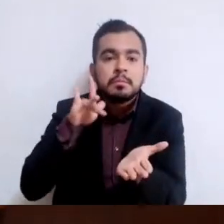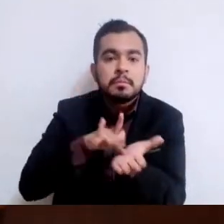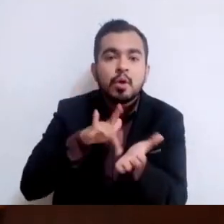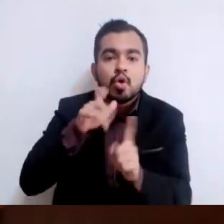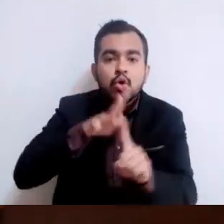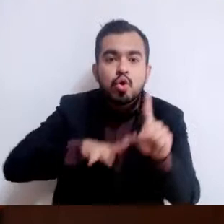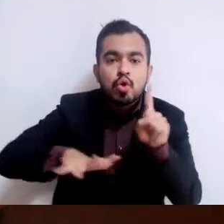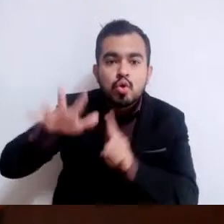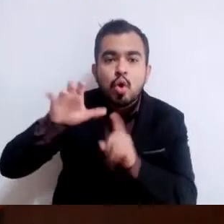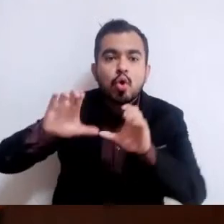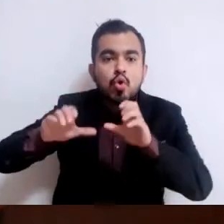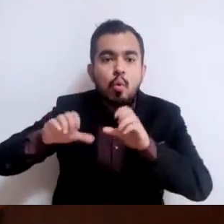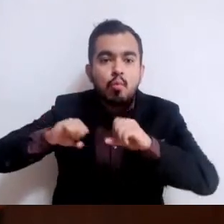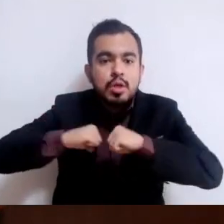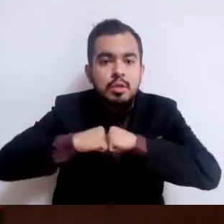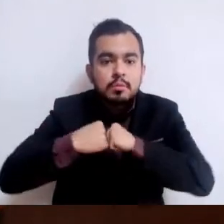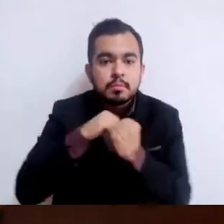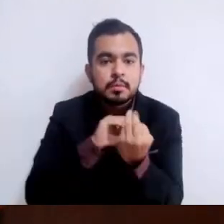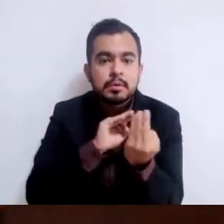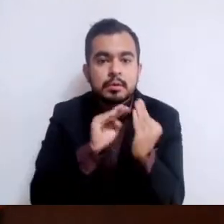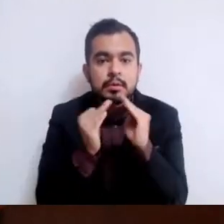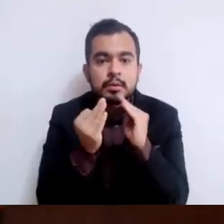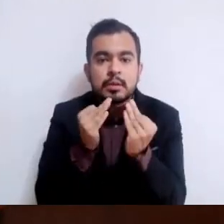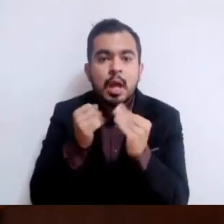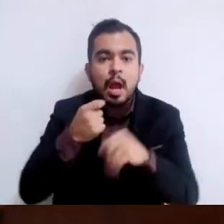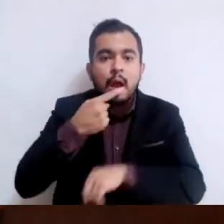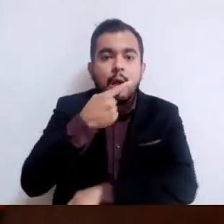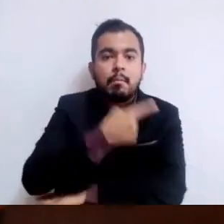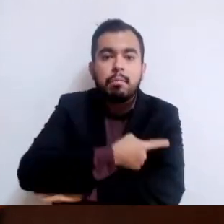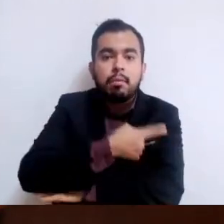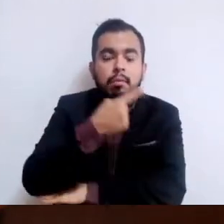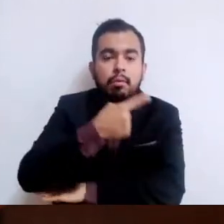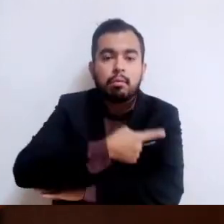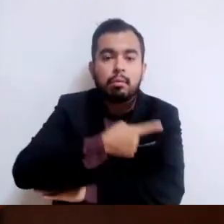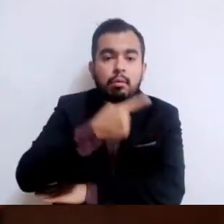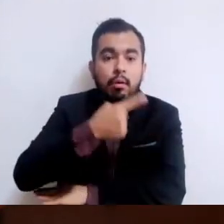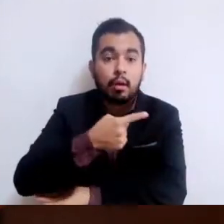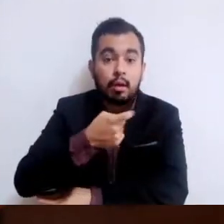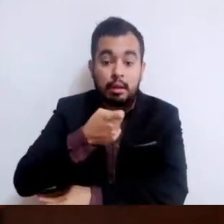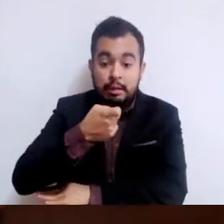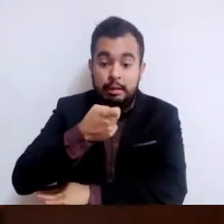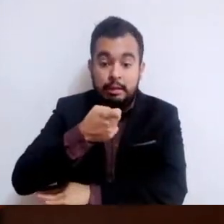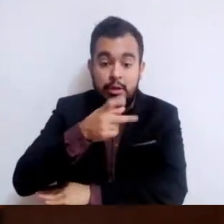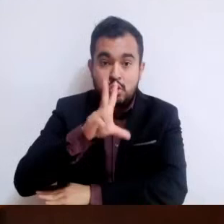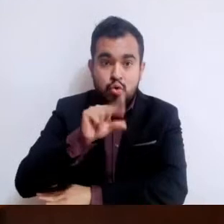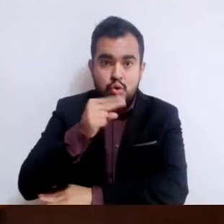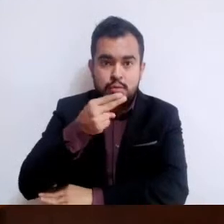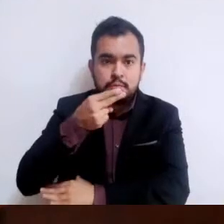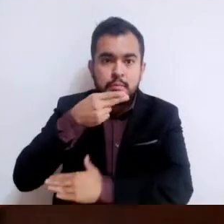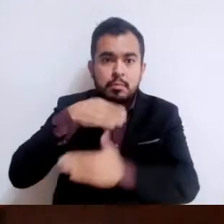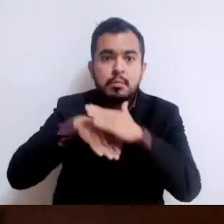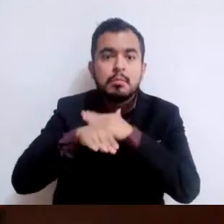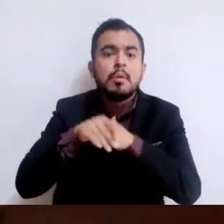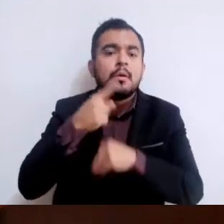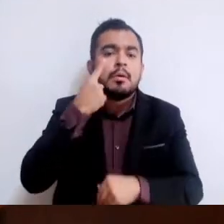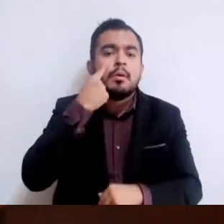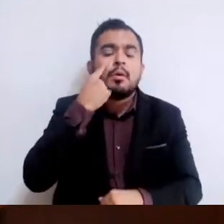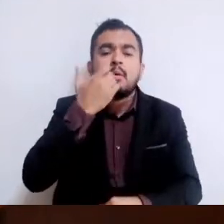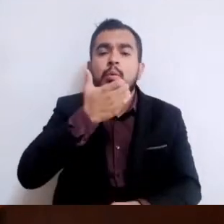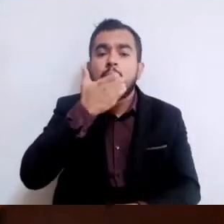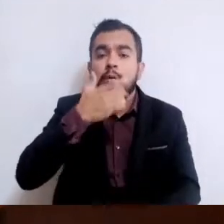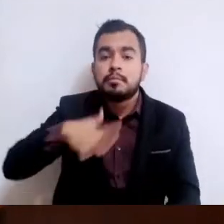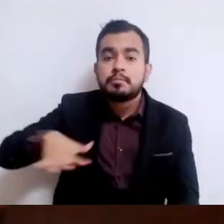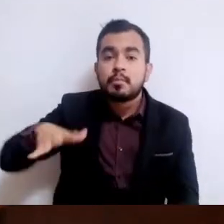comunidades colindantes a las plazas de cobro, para pasar por ellas sin afectar su economía, se ha vuelto común observar a miles de